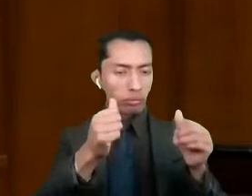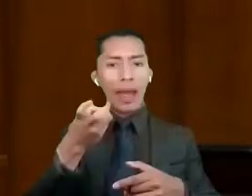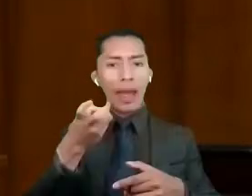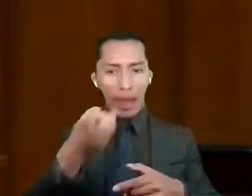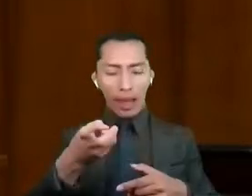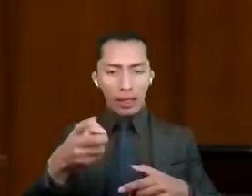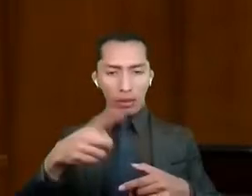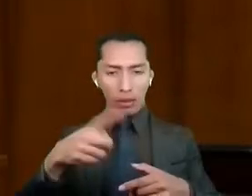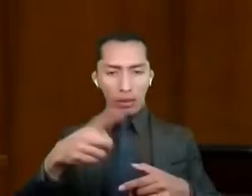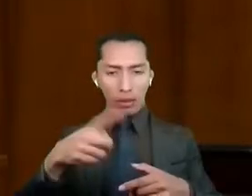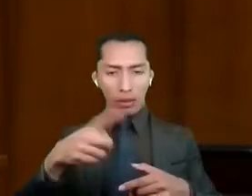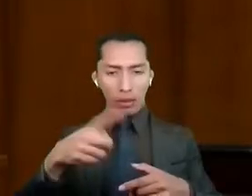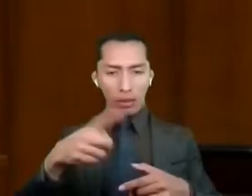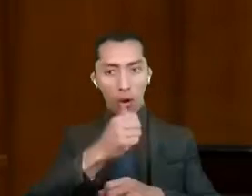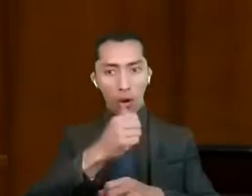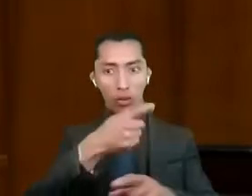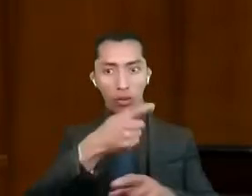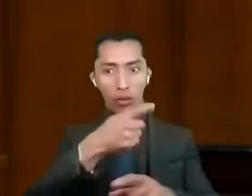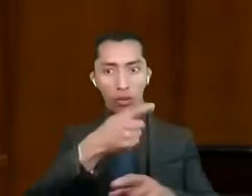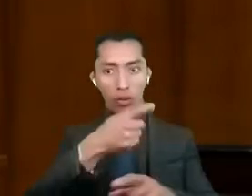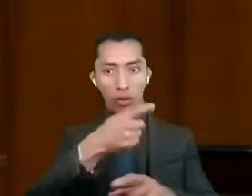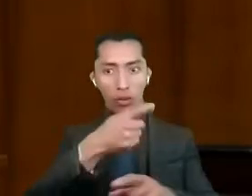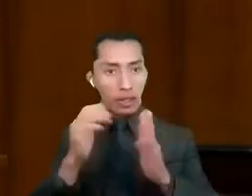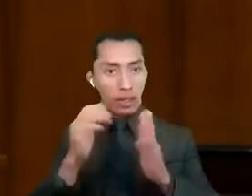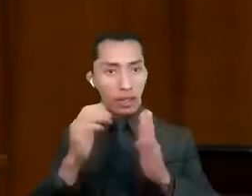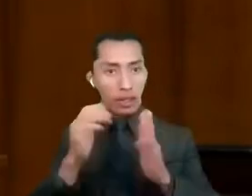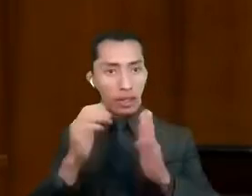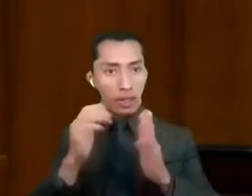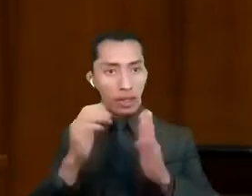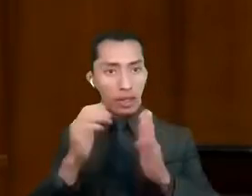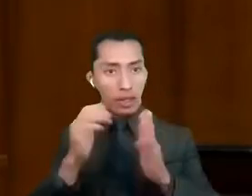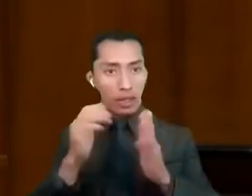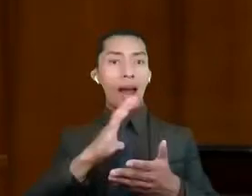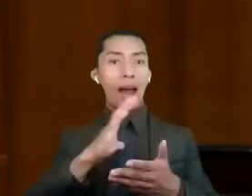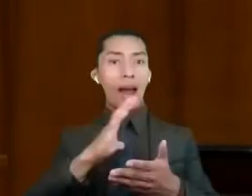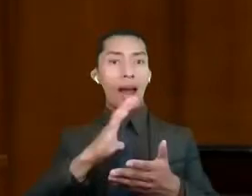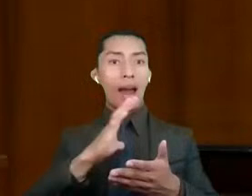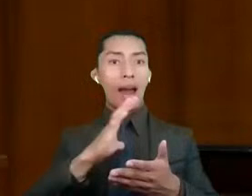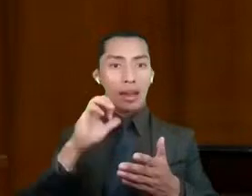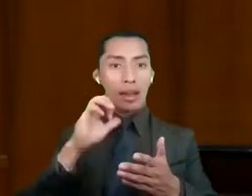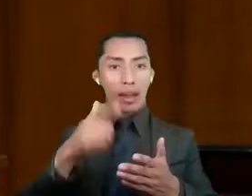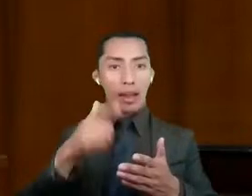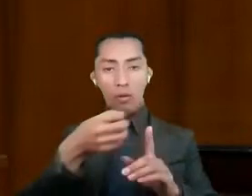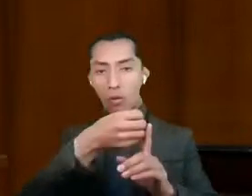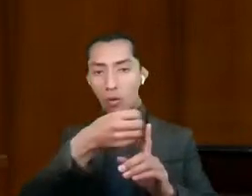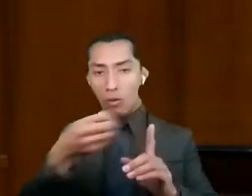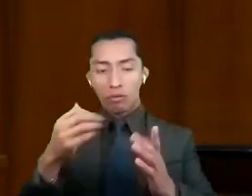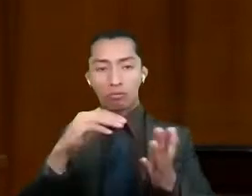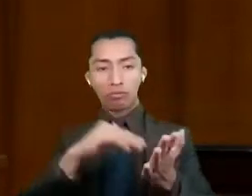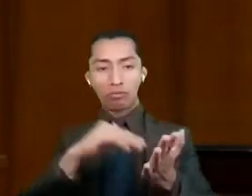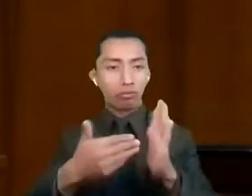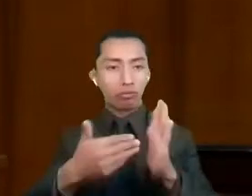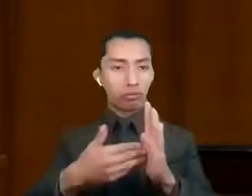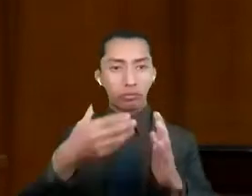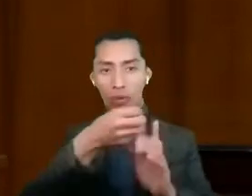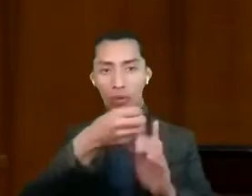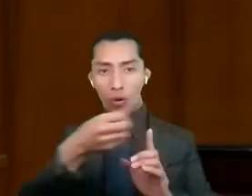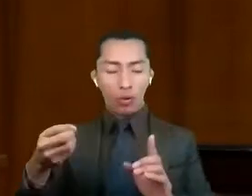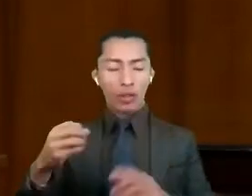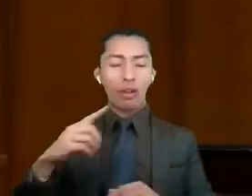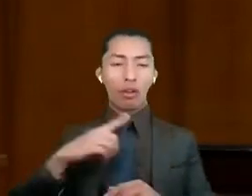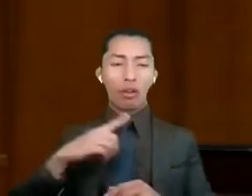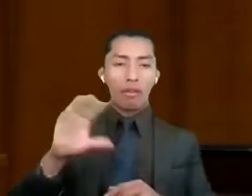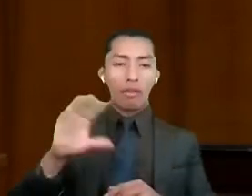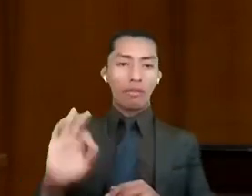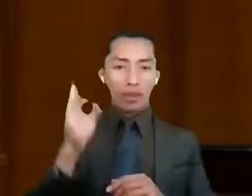otras dependencias? ¿Y si se cuenta con una estrategia conjunta con el Ejecutivo Federal y